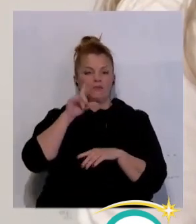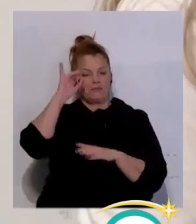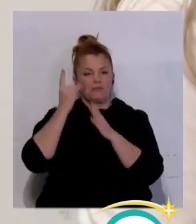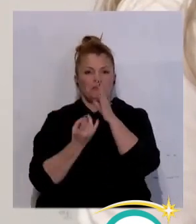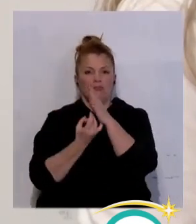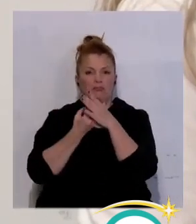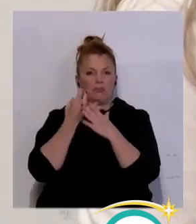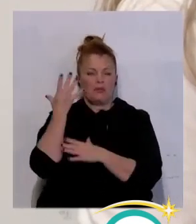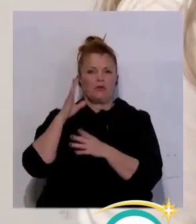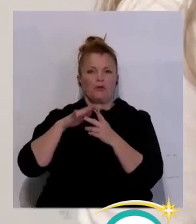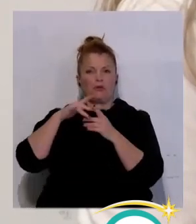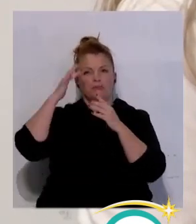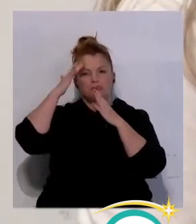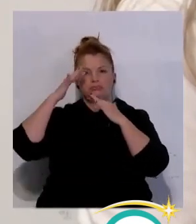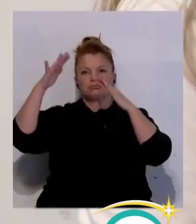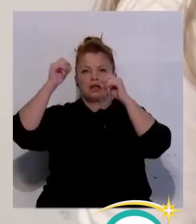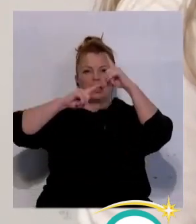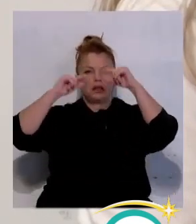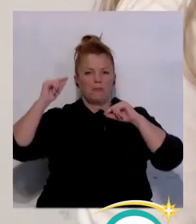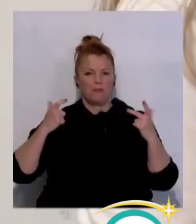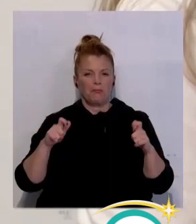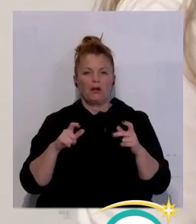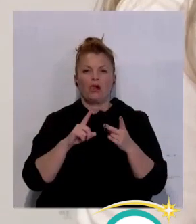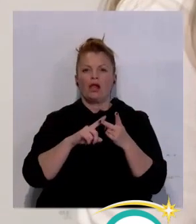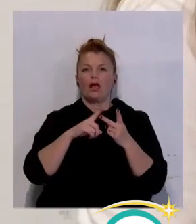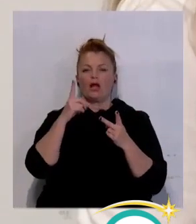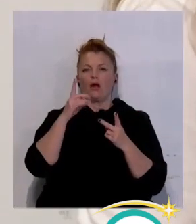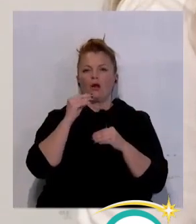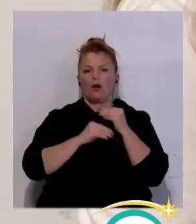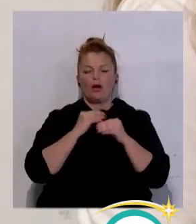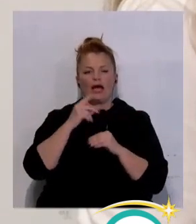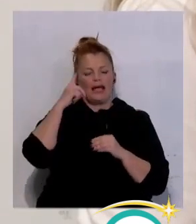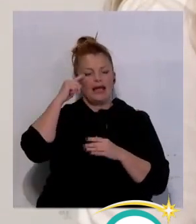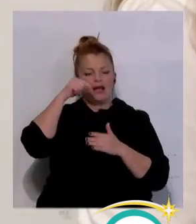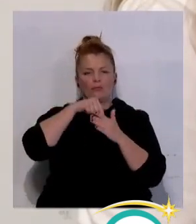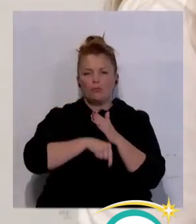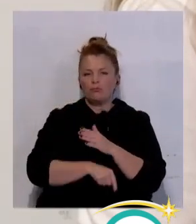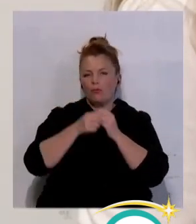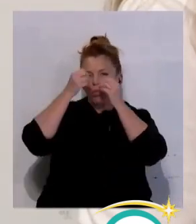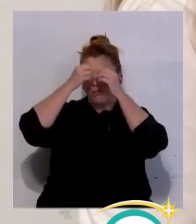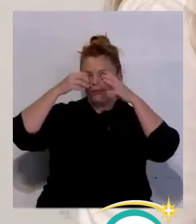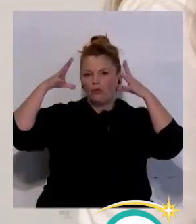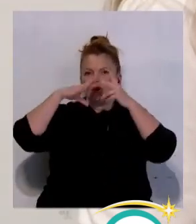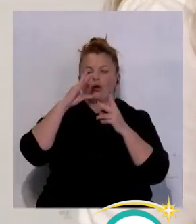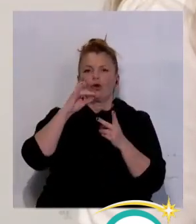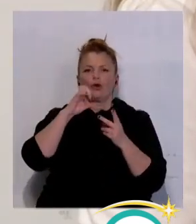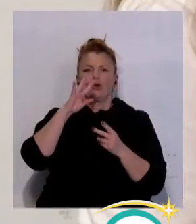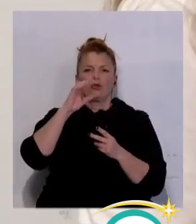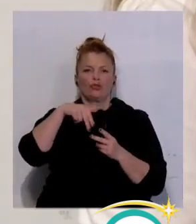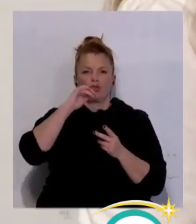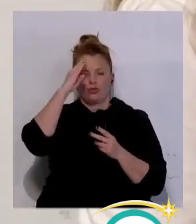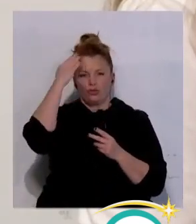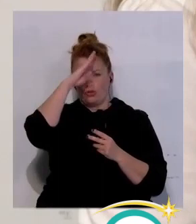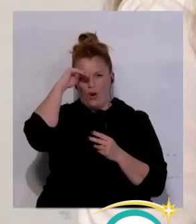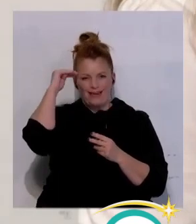de conspiraciones con estelas químicas, a los de QAnon con su llamado estado profundo y su argumento hacia Donald Trump, así